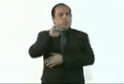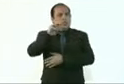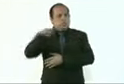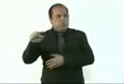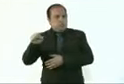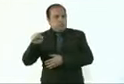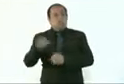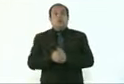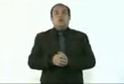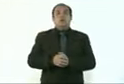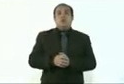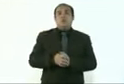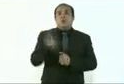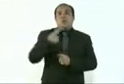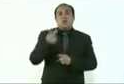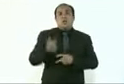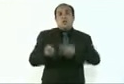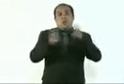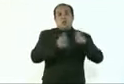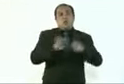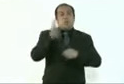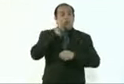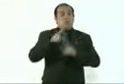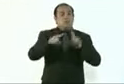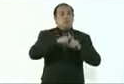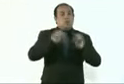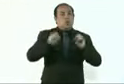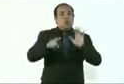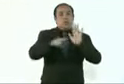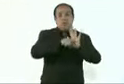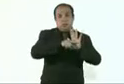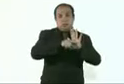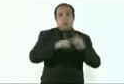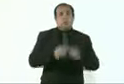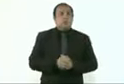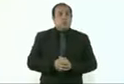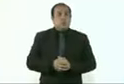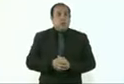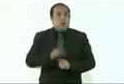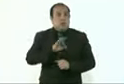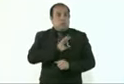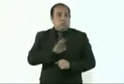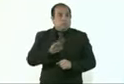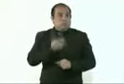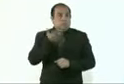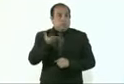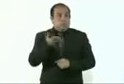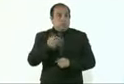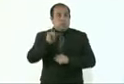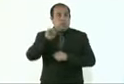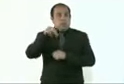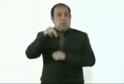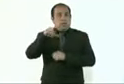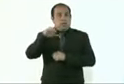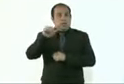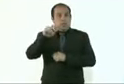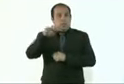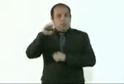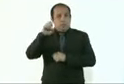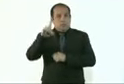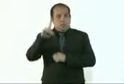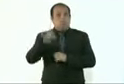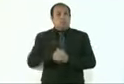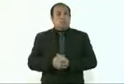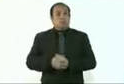es necesario subir la prueba positiva o negativa en su caso para poder pedir una incapacidad.